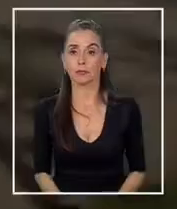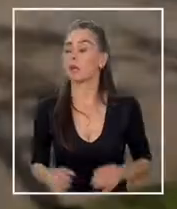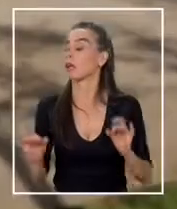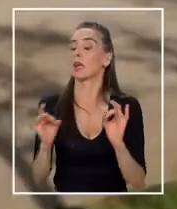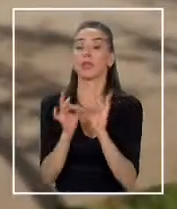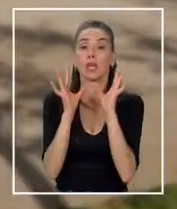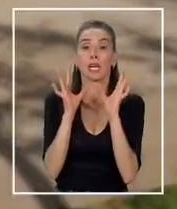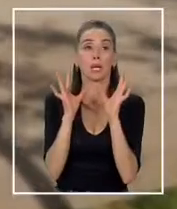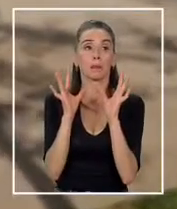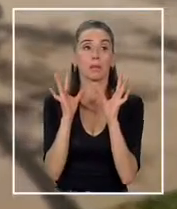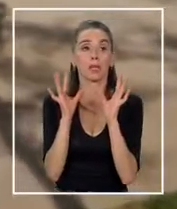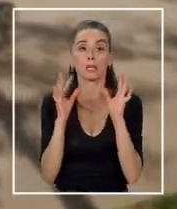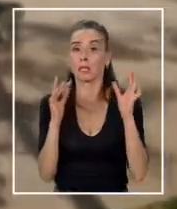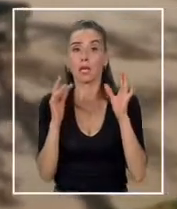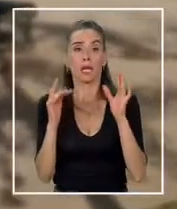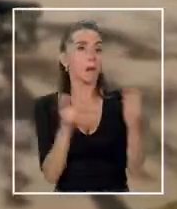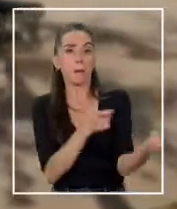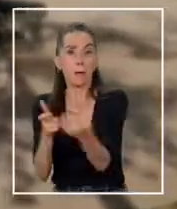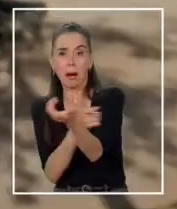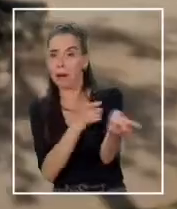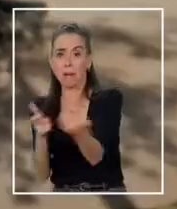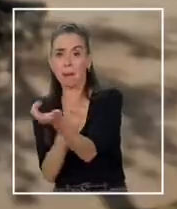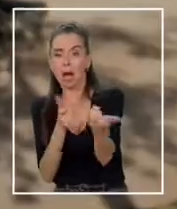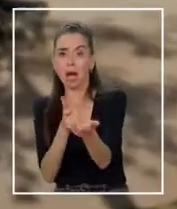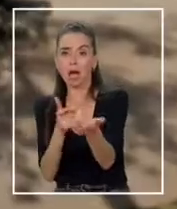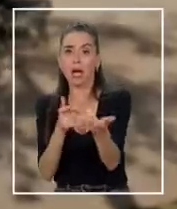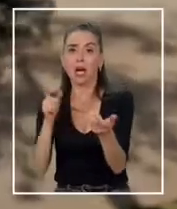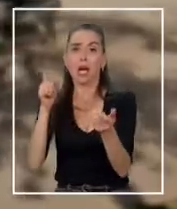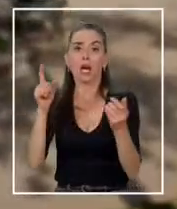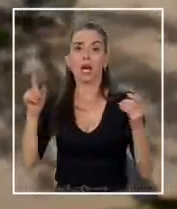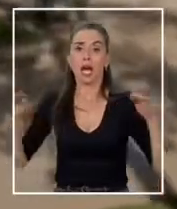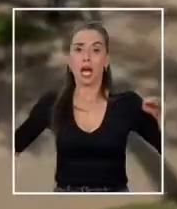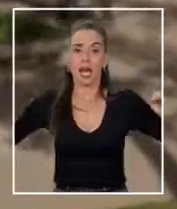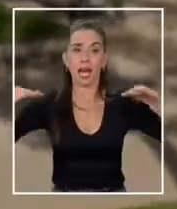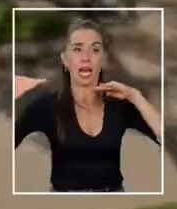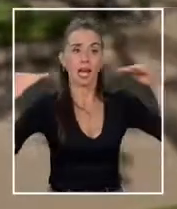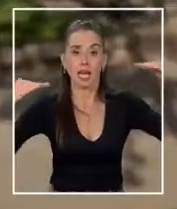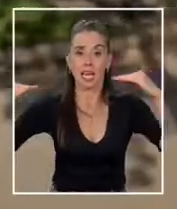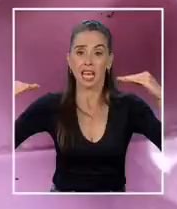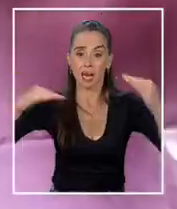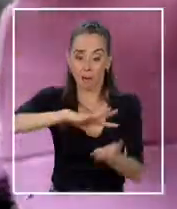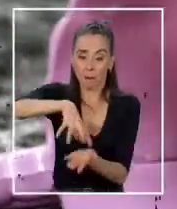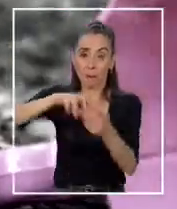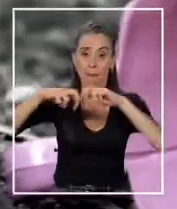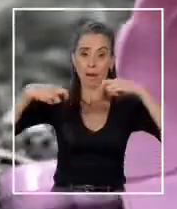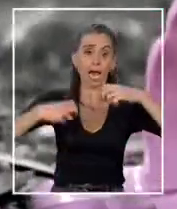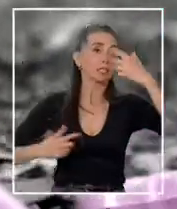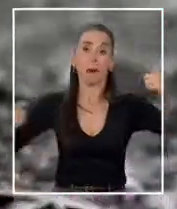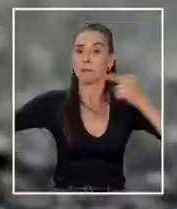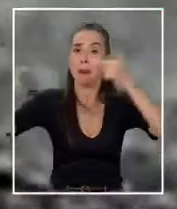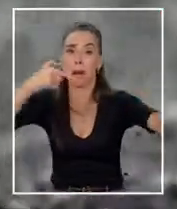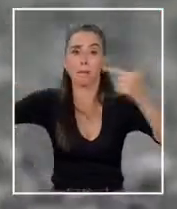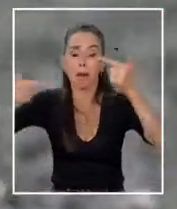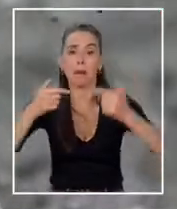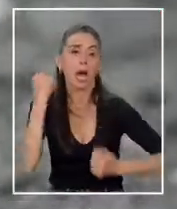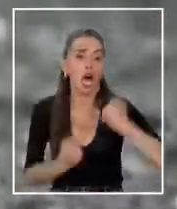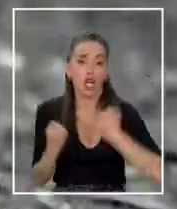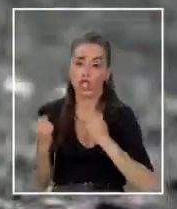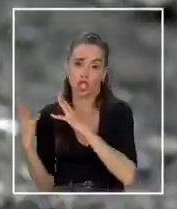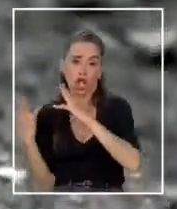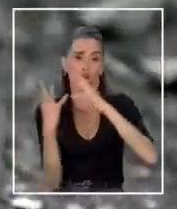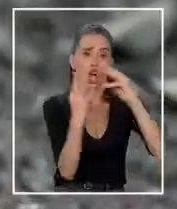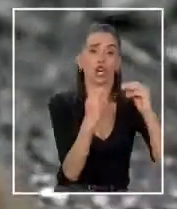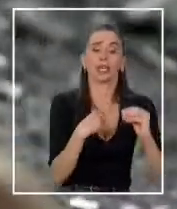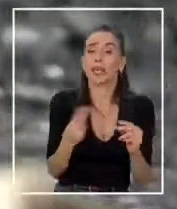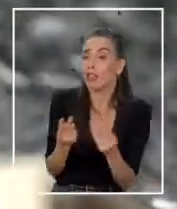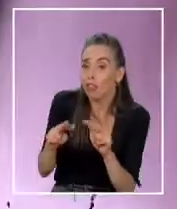De repente empieza la balacera y todos disparando hacia acá. Empezaron a arrancar todo, entonces con mi hermana que